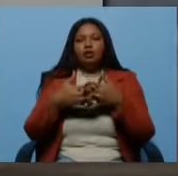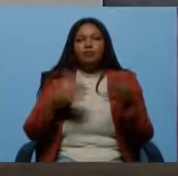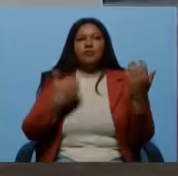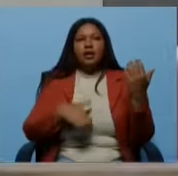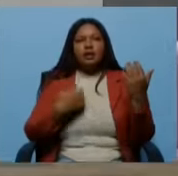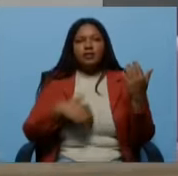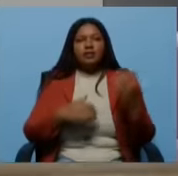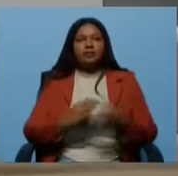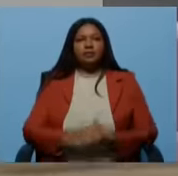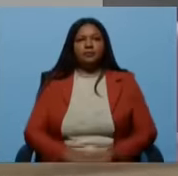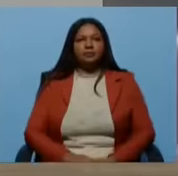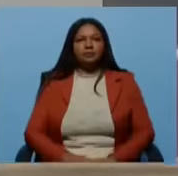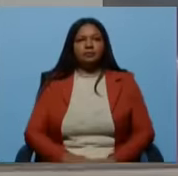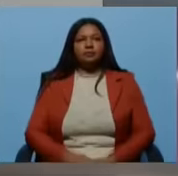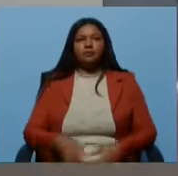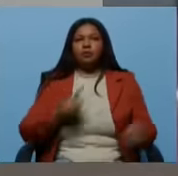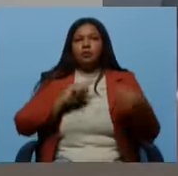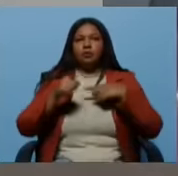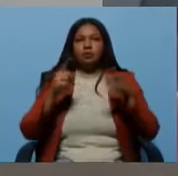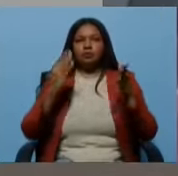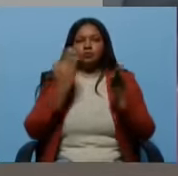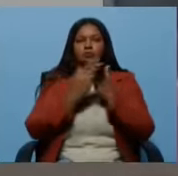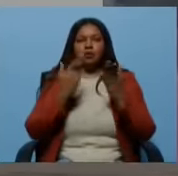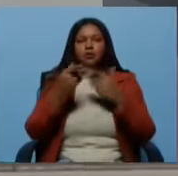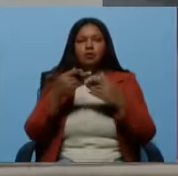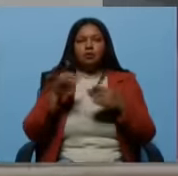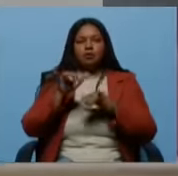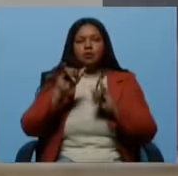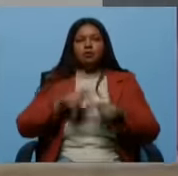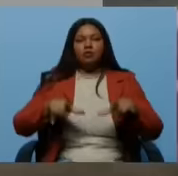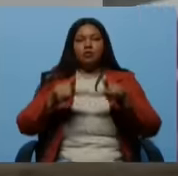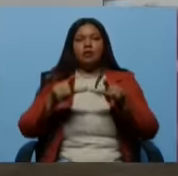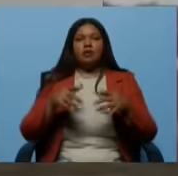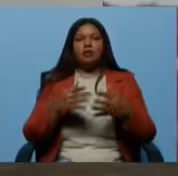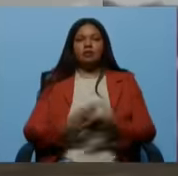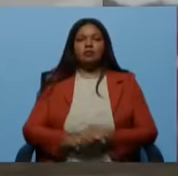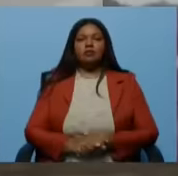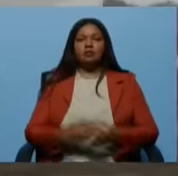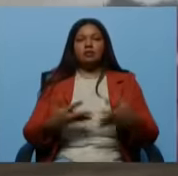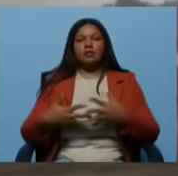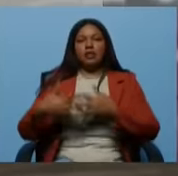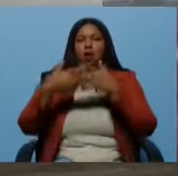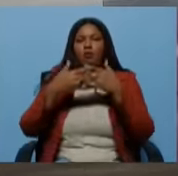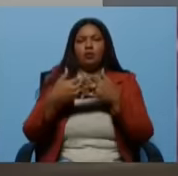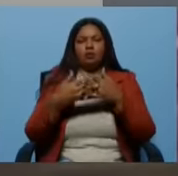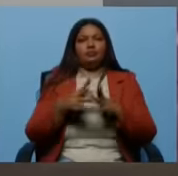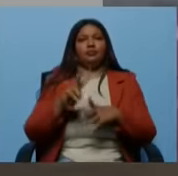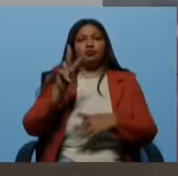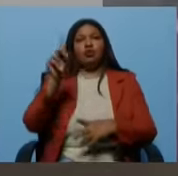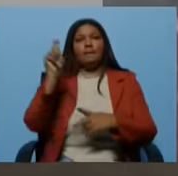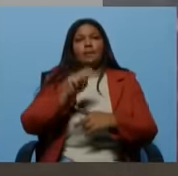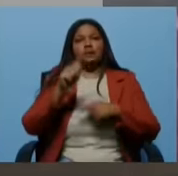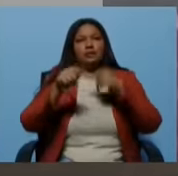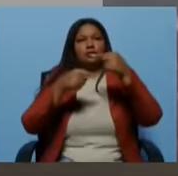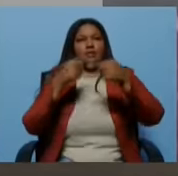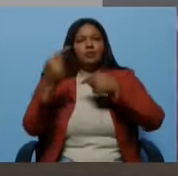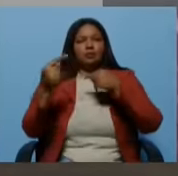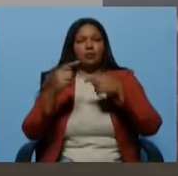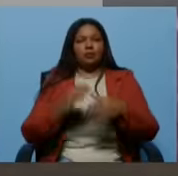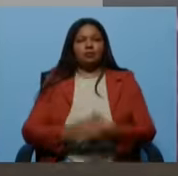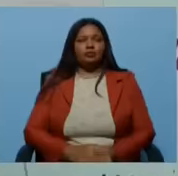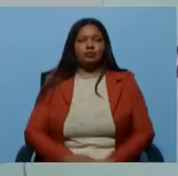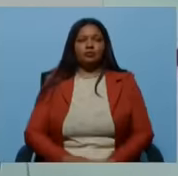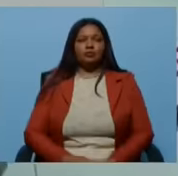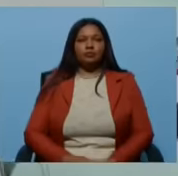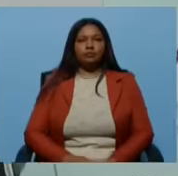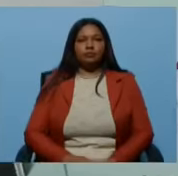Boeing 747, orden proveniente del Tribunal del Distrito de Columbia. O sea, mira, dos meses después, ¿no? Sí, y que justamente,